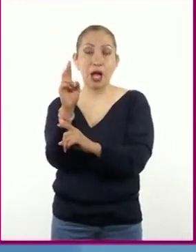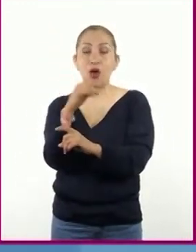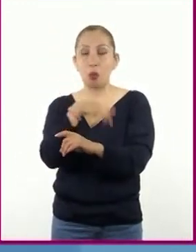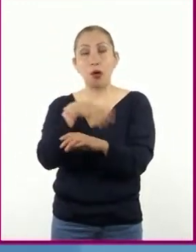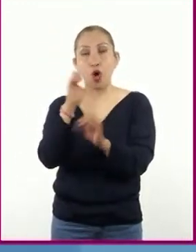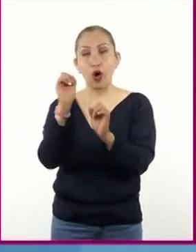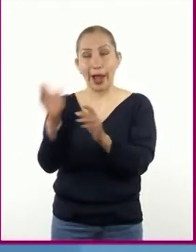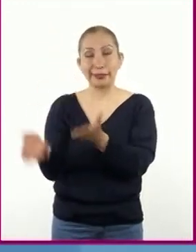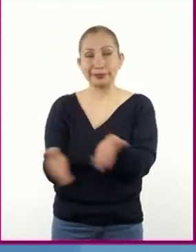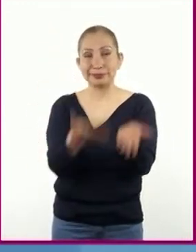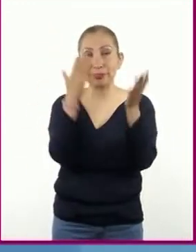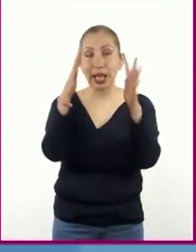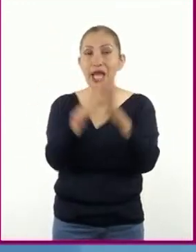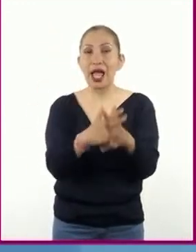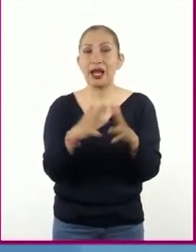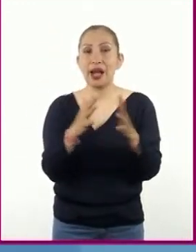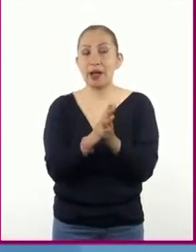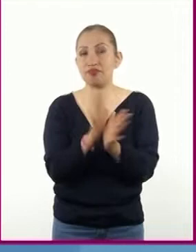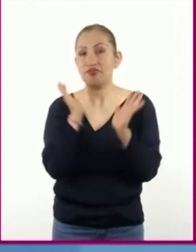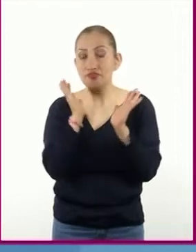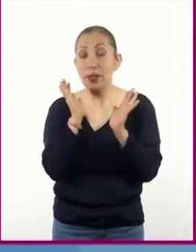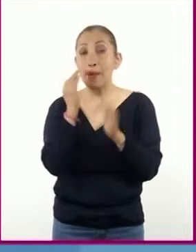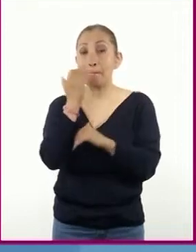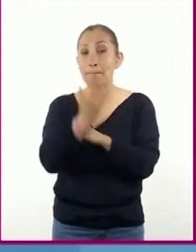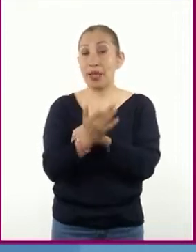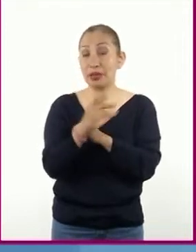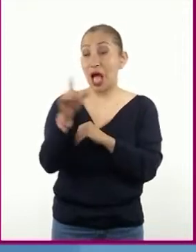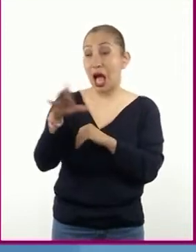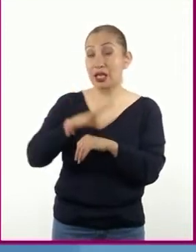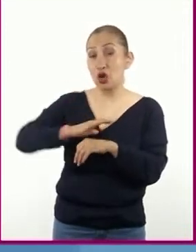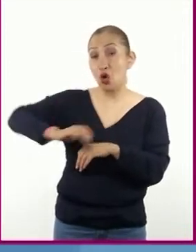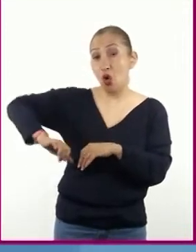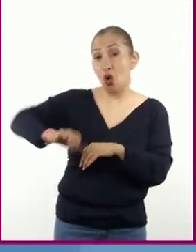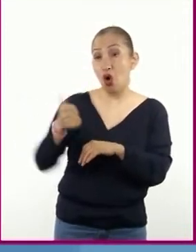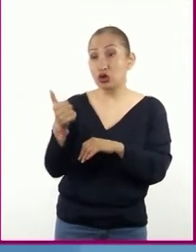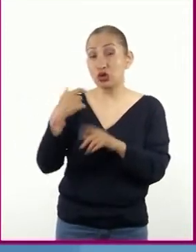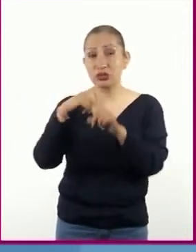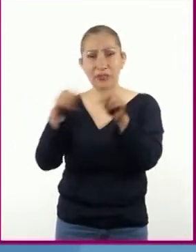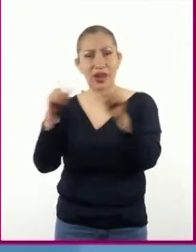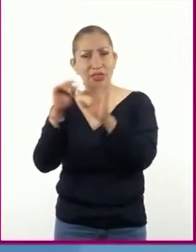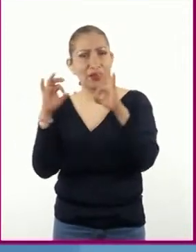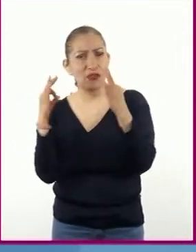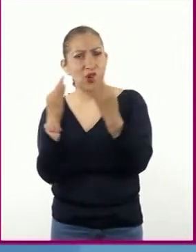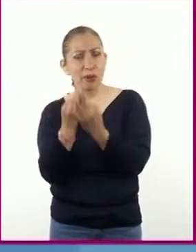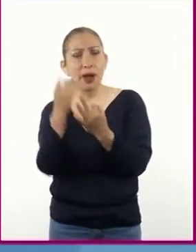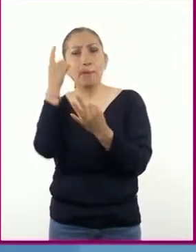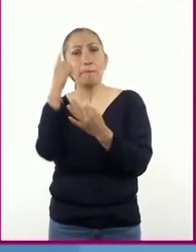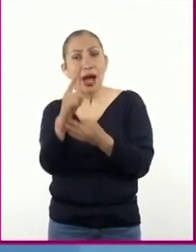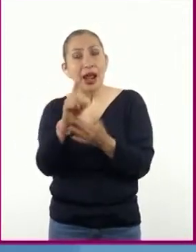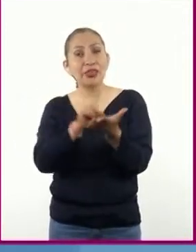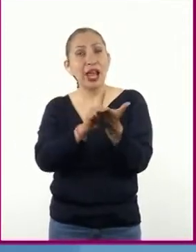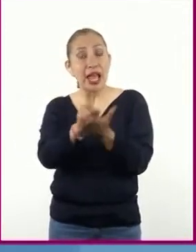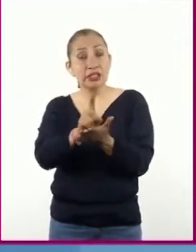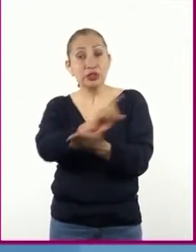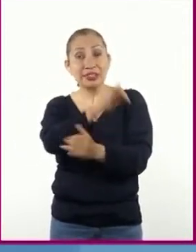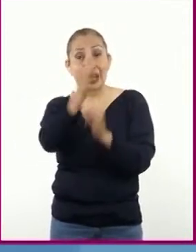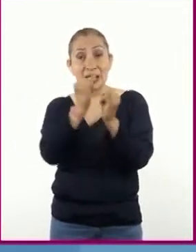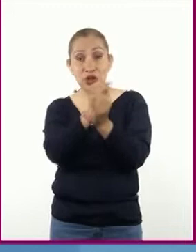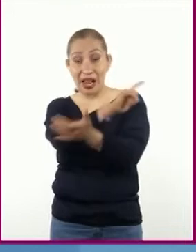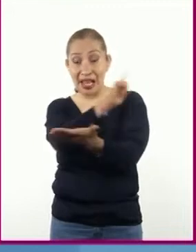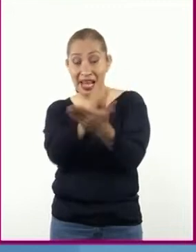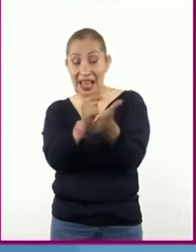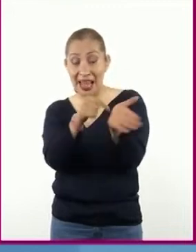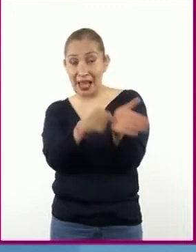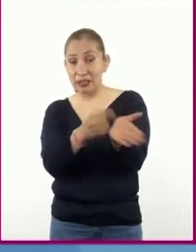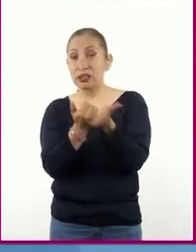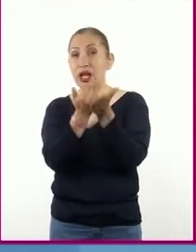legal el uso de la fuerza. En cambio, han surgido un sinnúmero de posibilidades para que el derecho internacional sea el